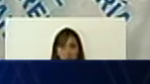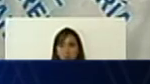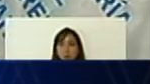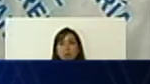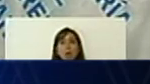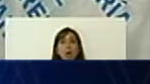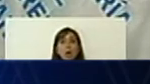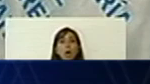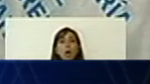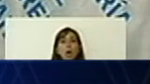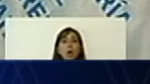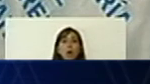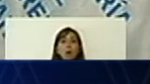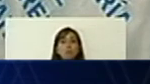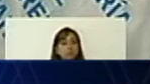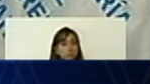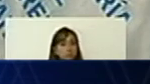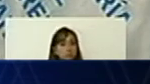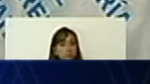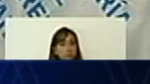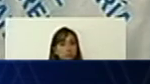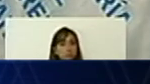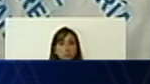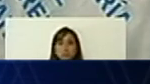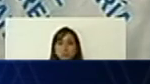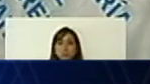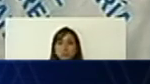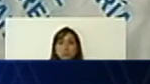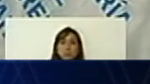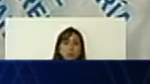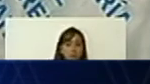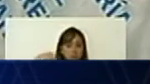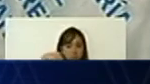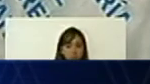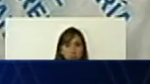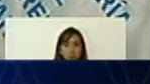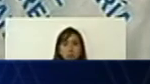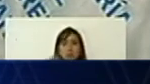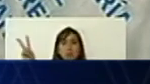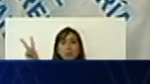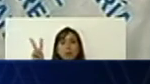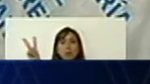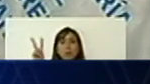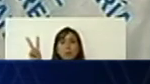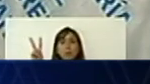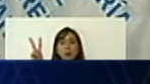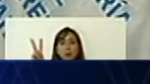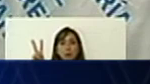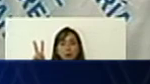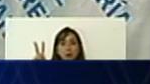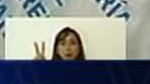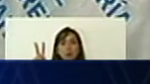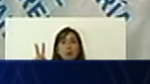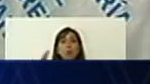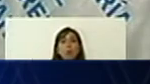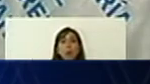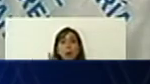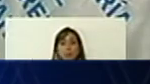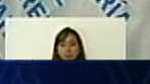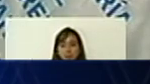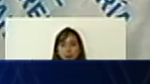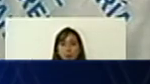órgano de intervención llamado Junta Administradora Ad Hoc, que asumiera